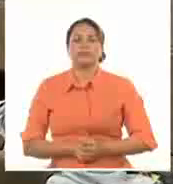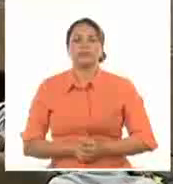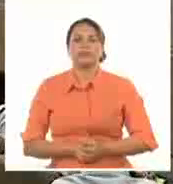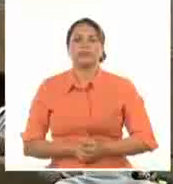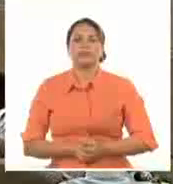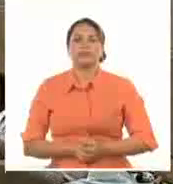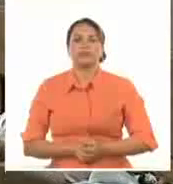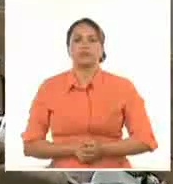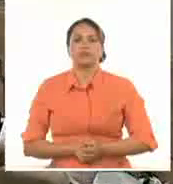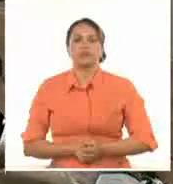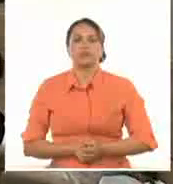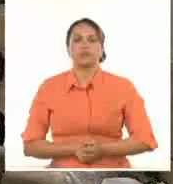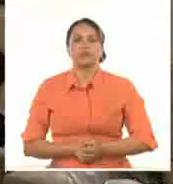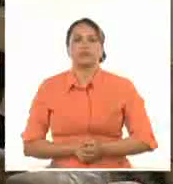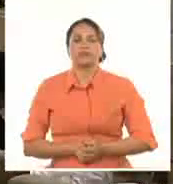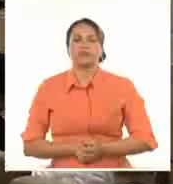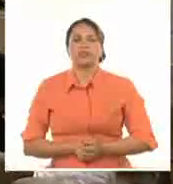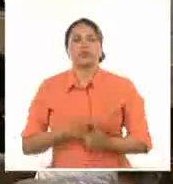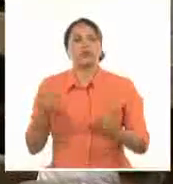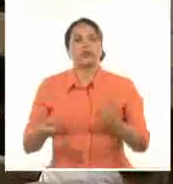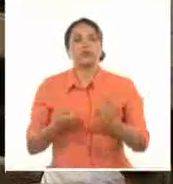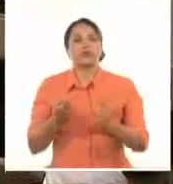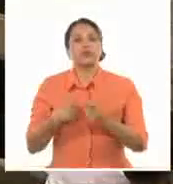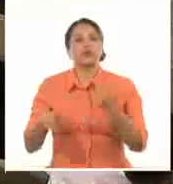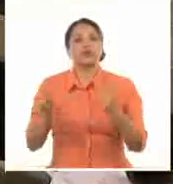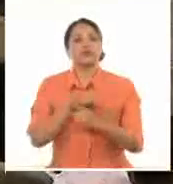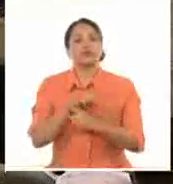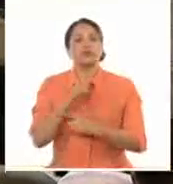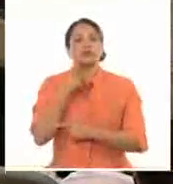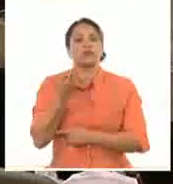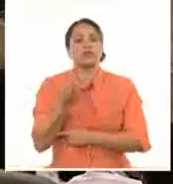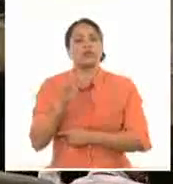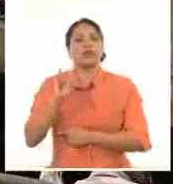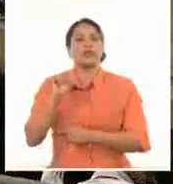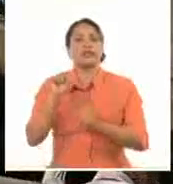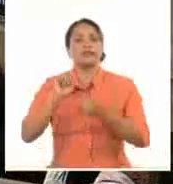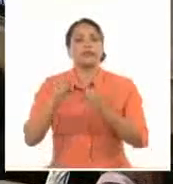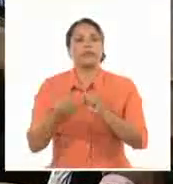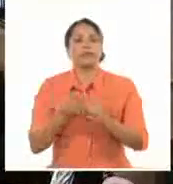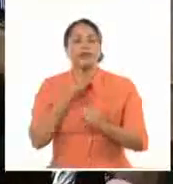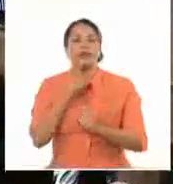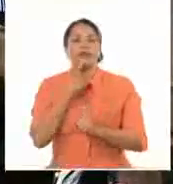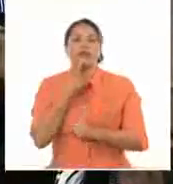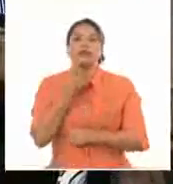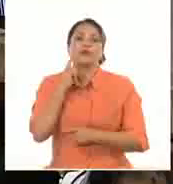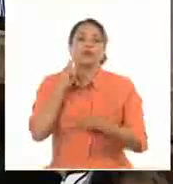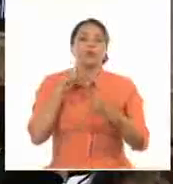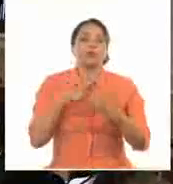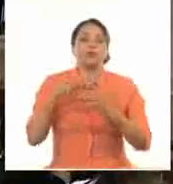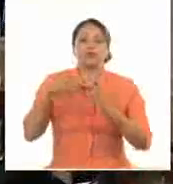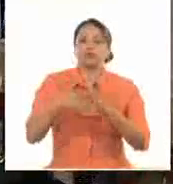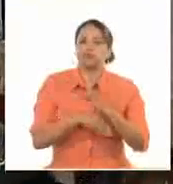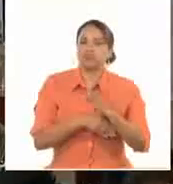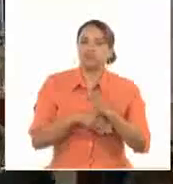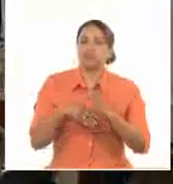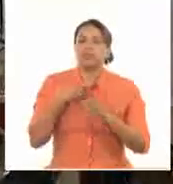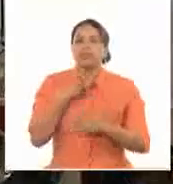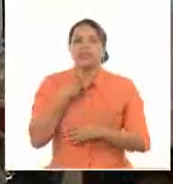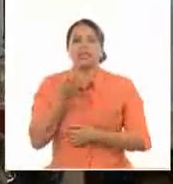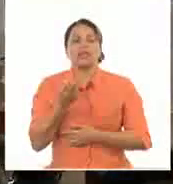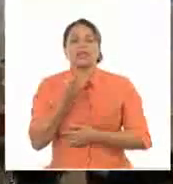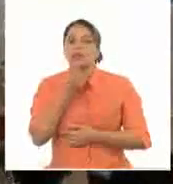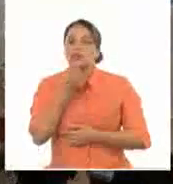Contra la lógica imperial que pretende absorberlos, vaciarlos, rendirlos y hacerlos renegar de su suerte y de su